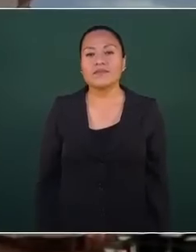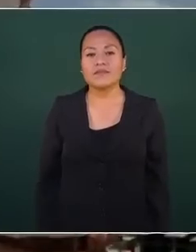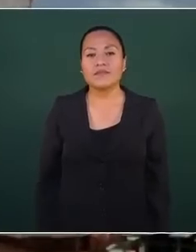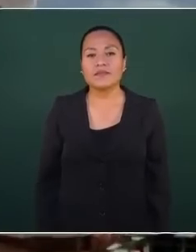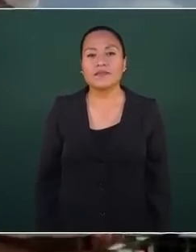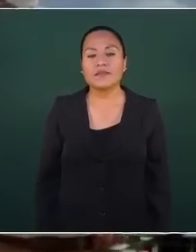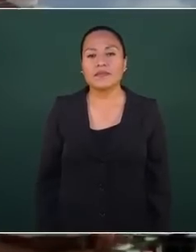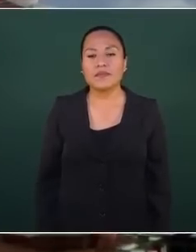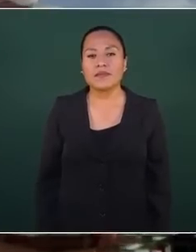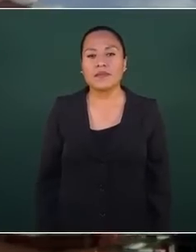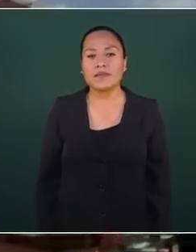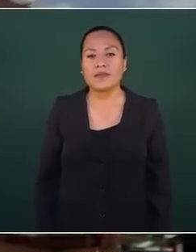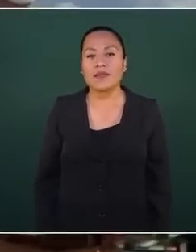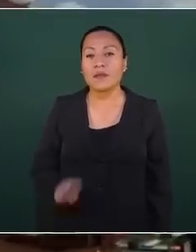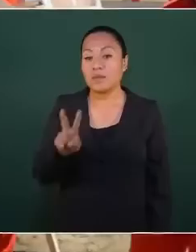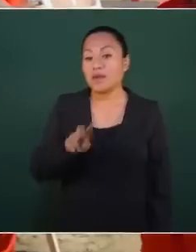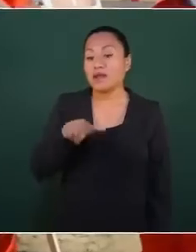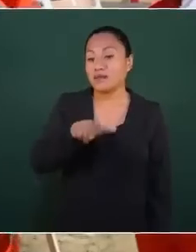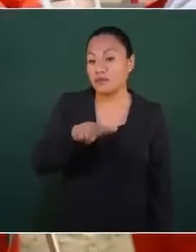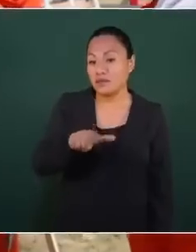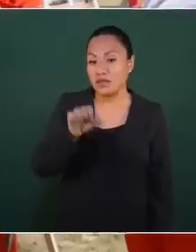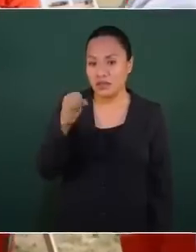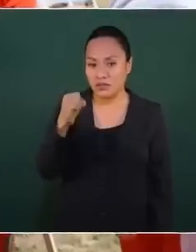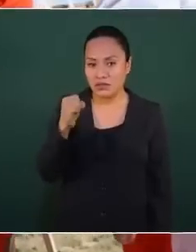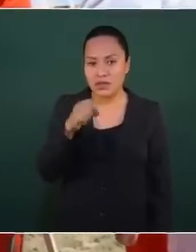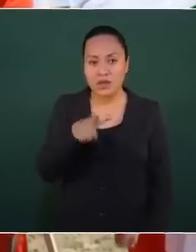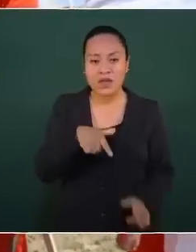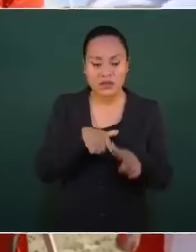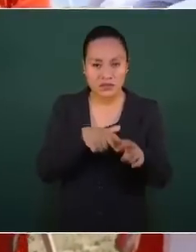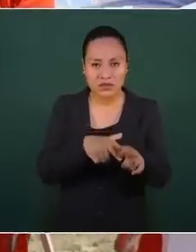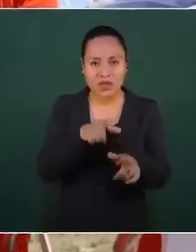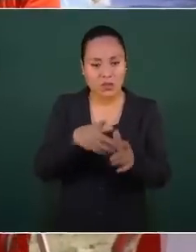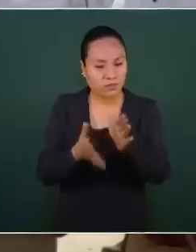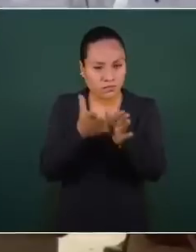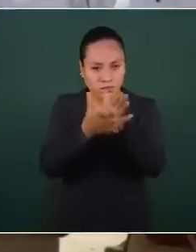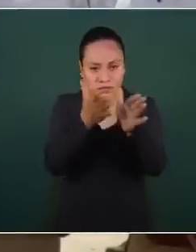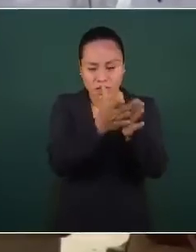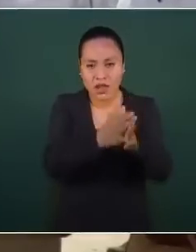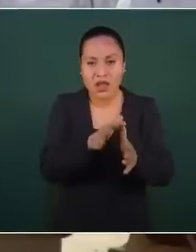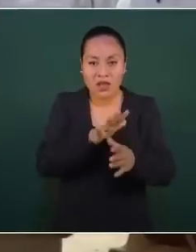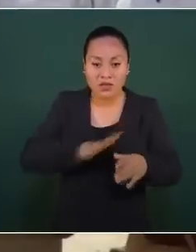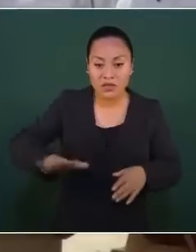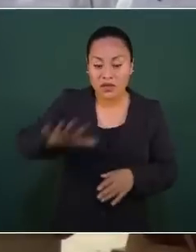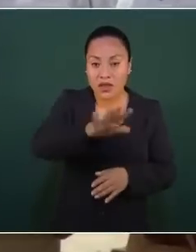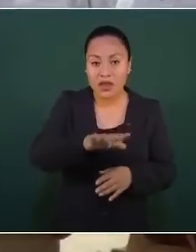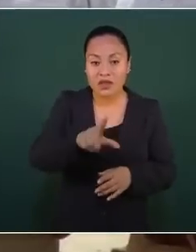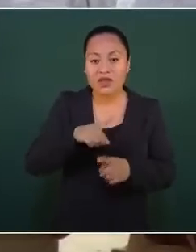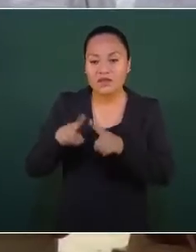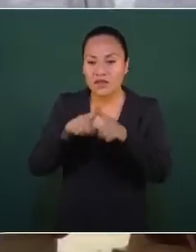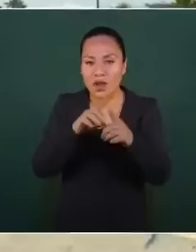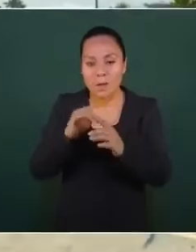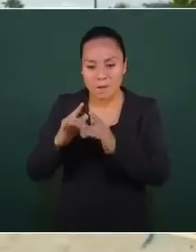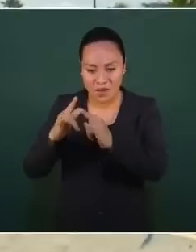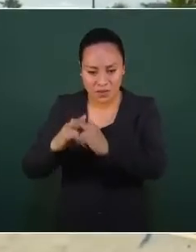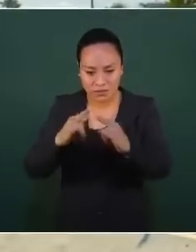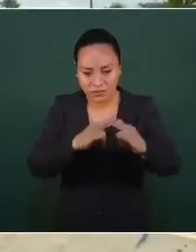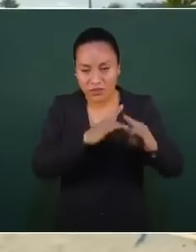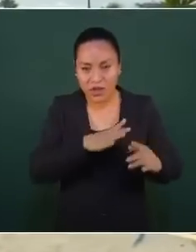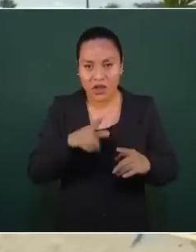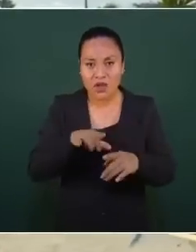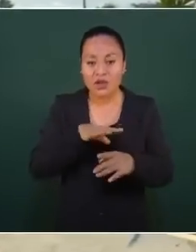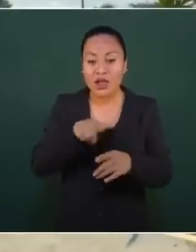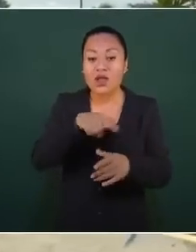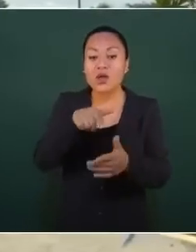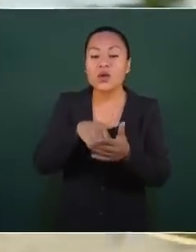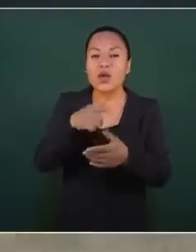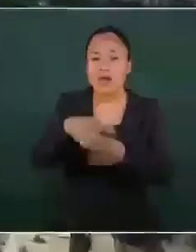Es viernes 17 de septiembre y continuamos con la construcción superficial en todas las plantas de proceso. Va el reporte de